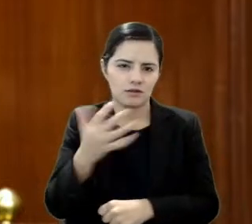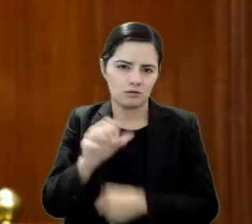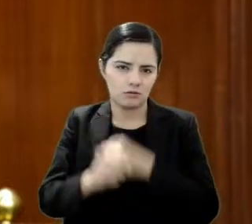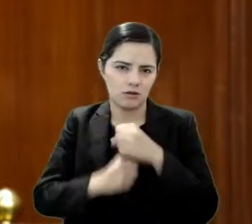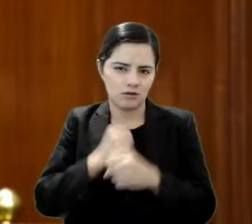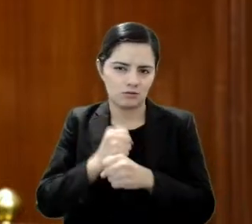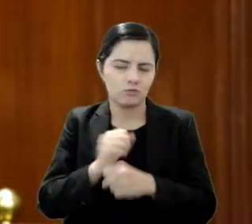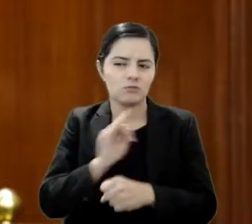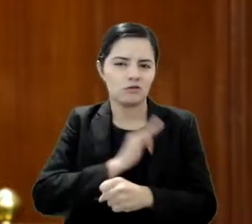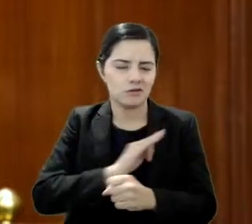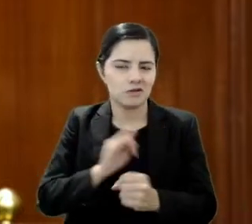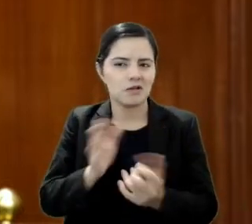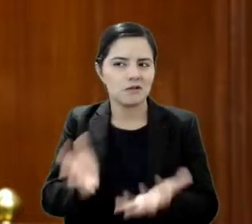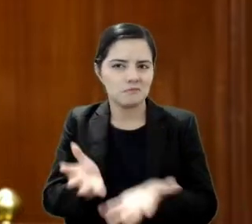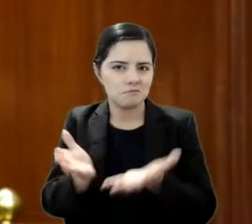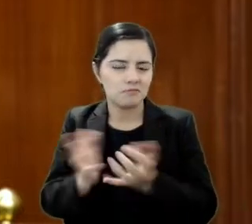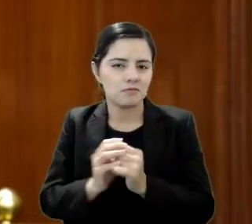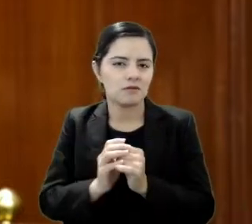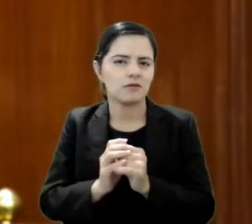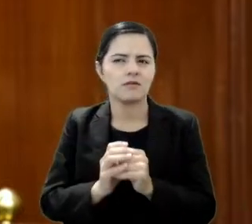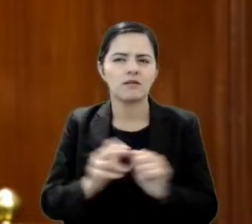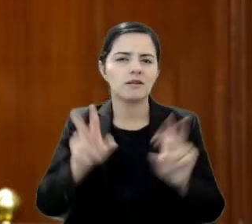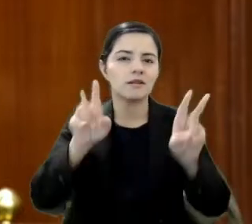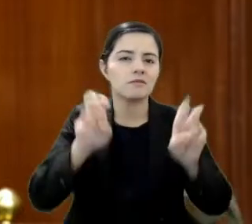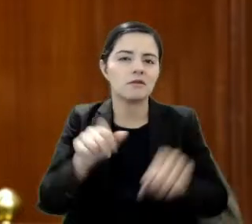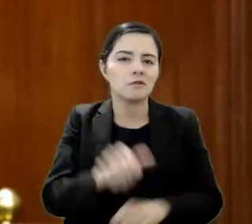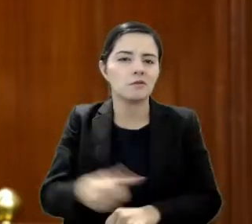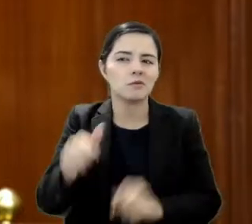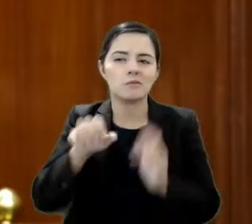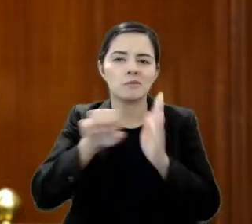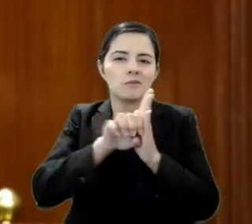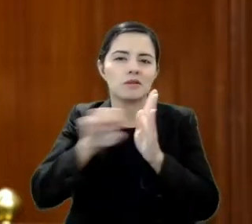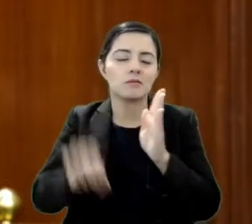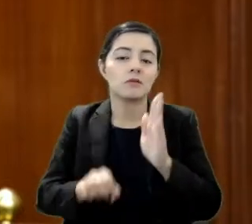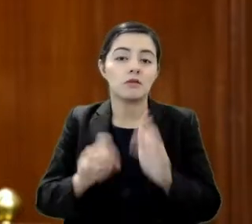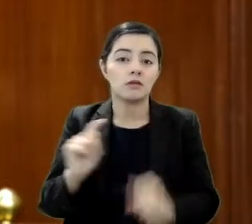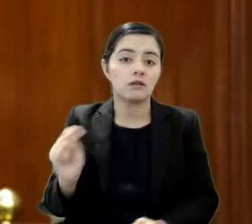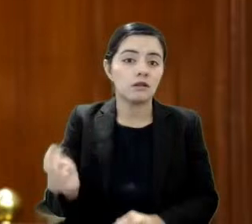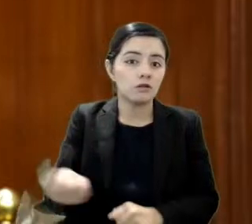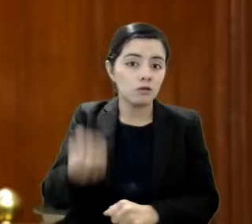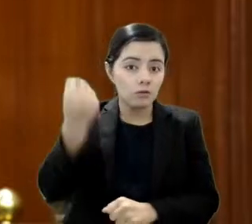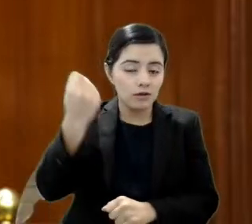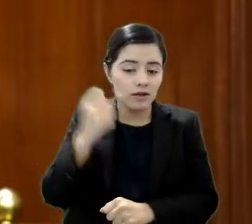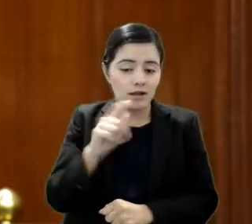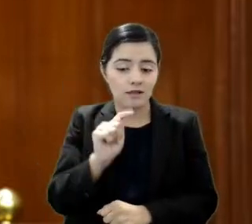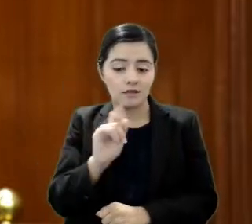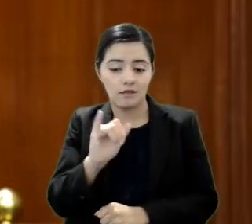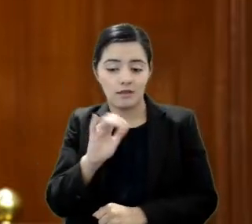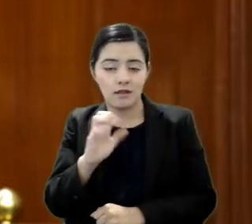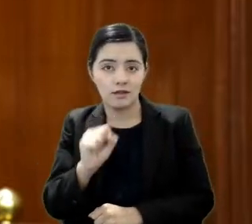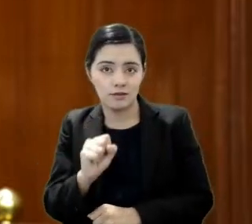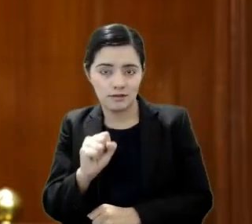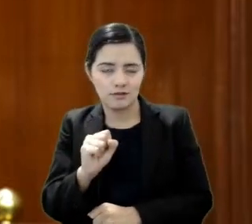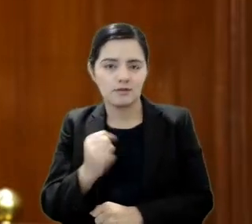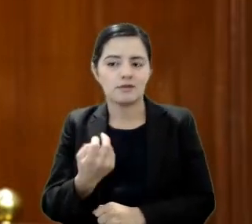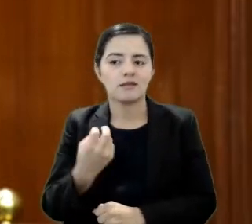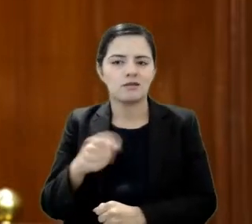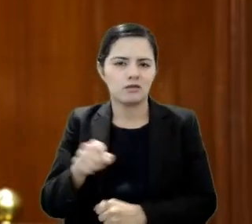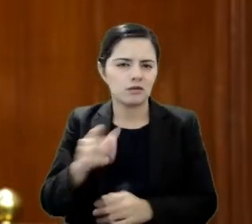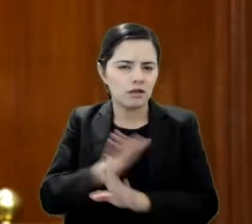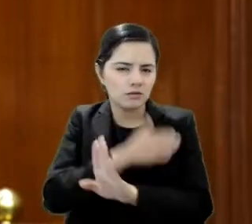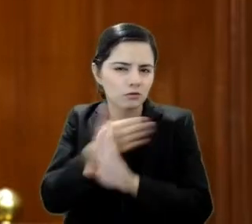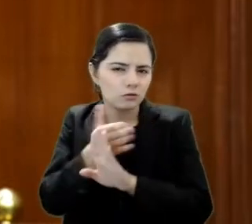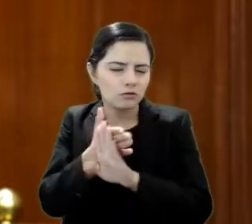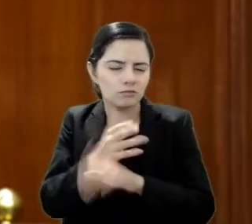siguientes: prevención de violencia a través de las TICs, prevención de atención y acoso y violencia escolar y familiar, los relativos